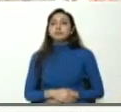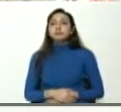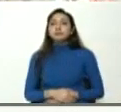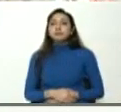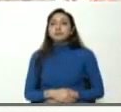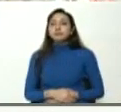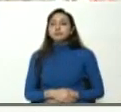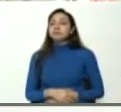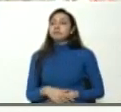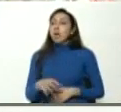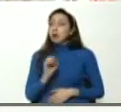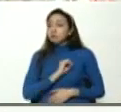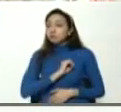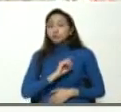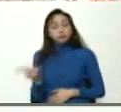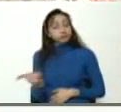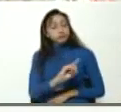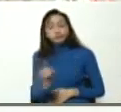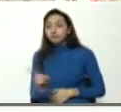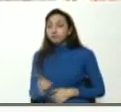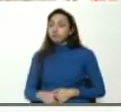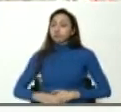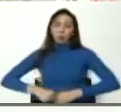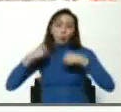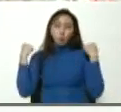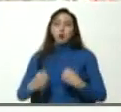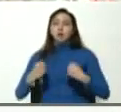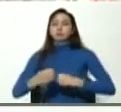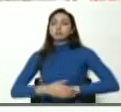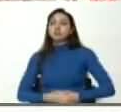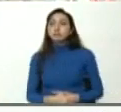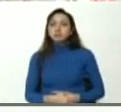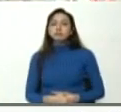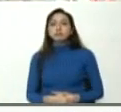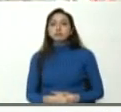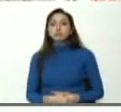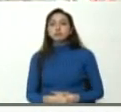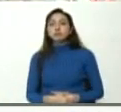pero nervios nervios a cero como digo yo